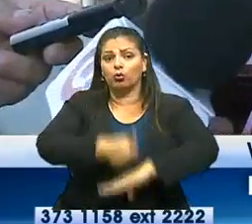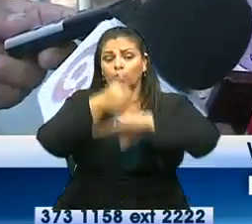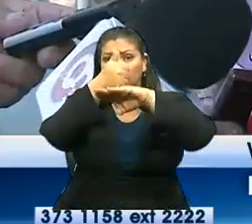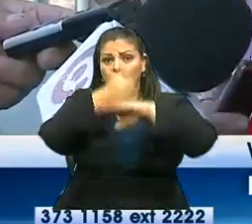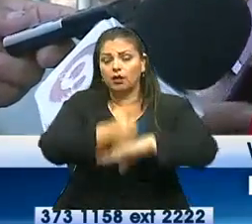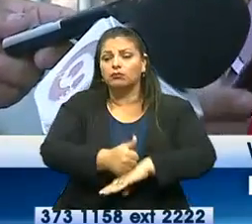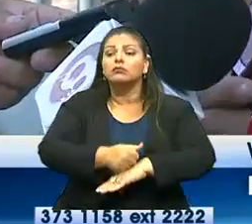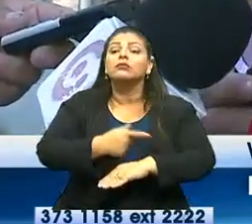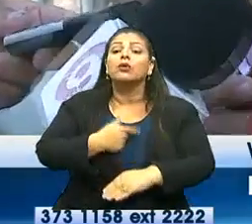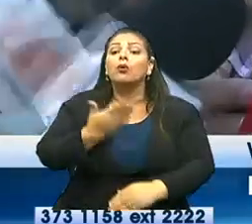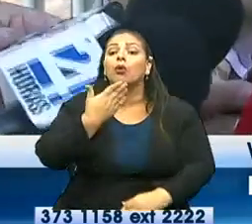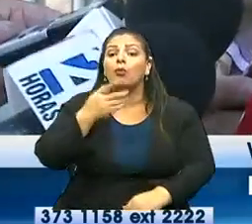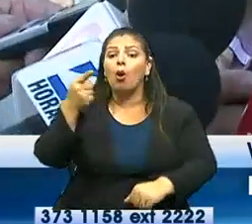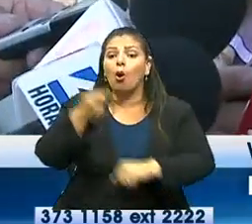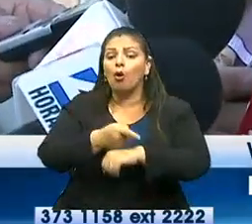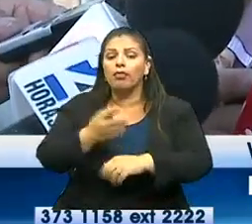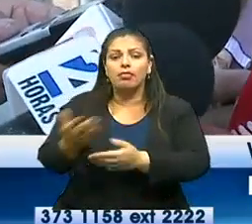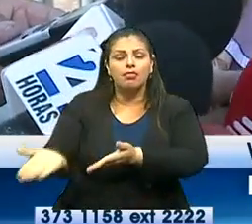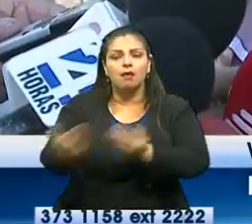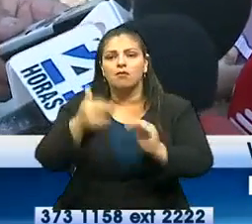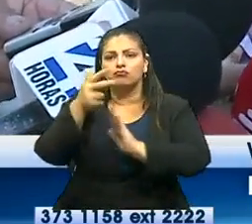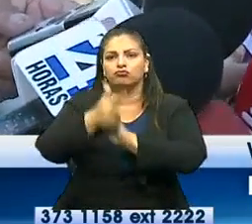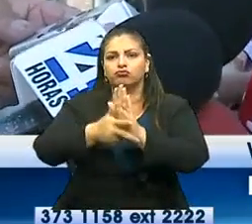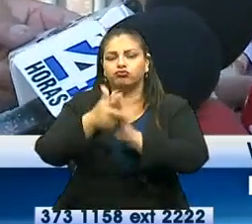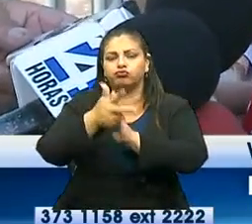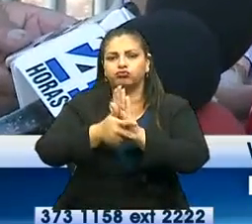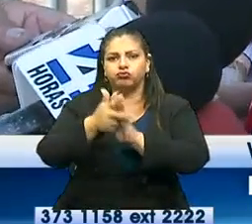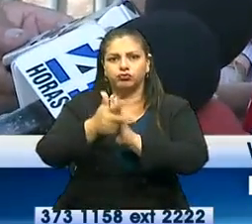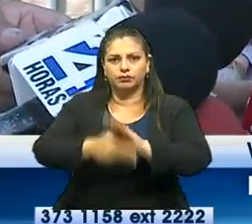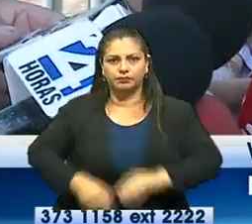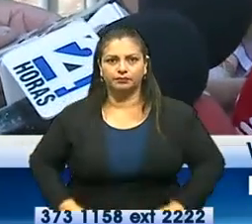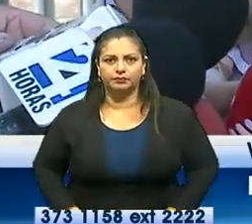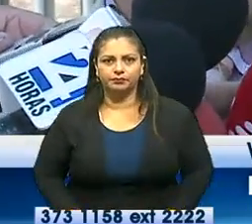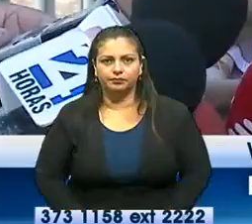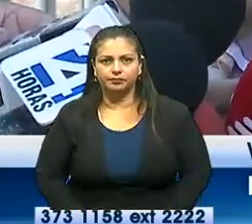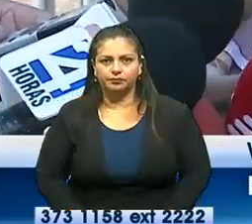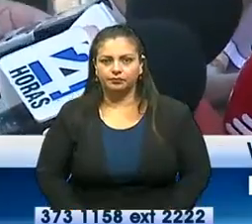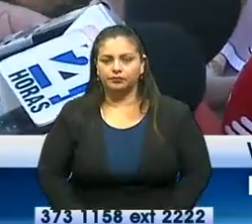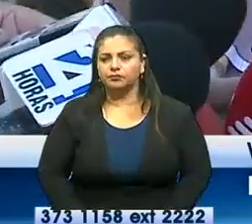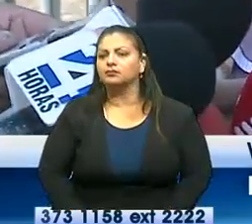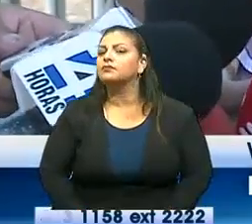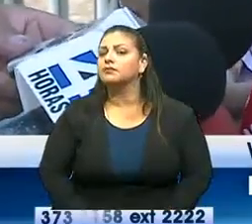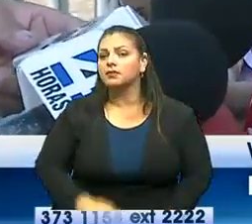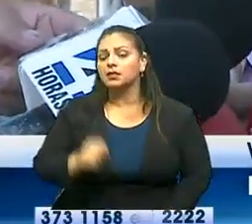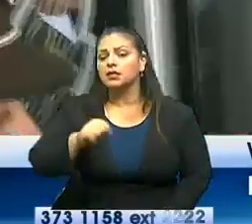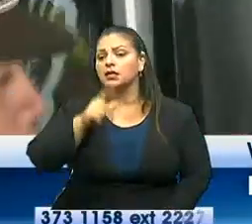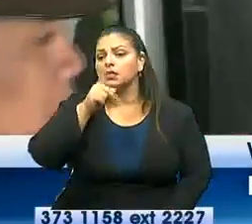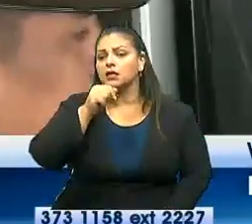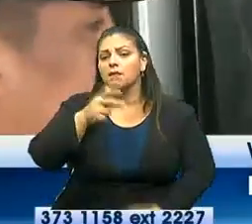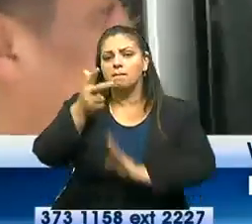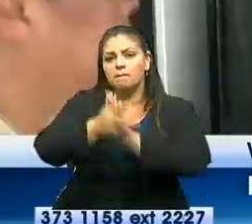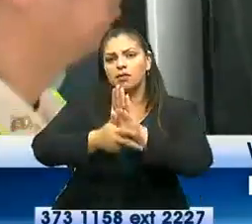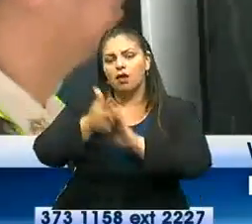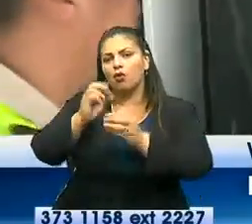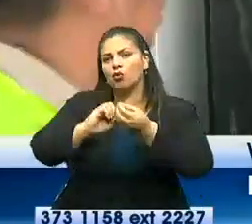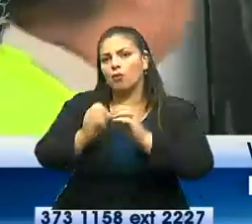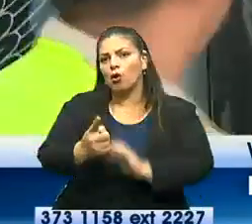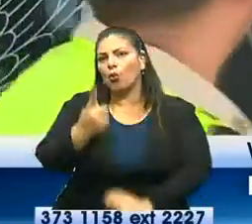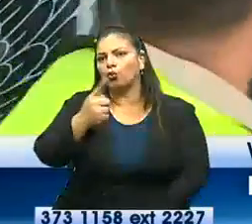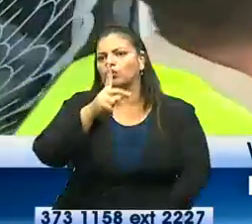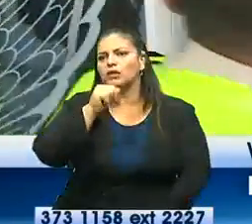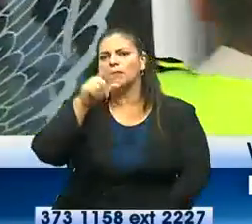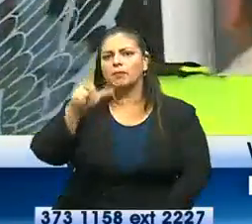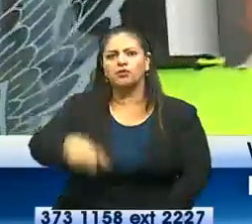es el delator que habla en esos videos? Únicamente tenemos como número uno, no sabemos a qué identidad corresponde. La audiencia privada